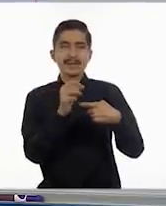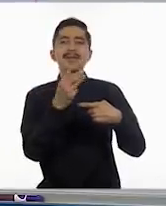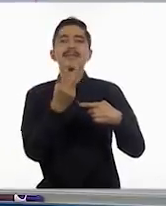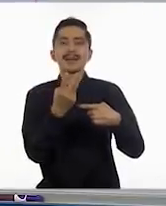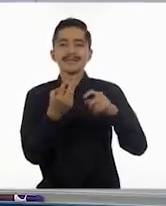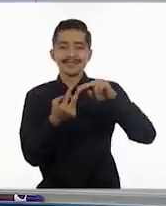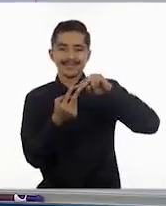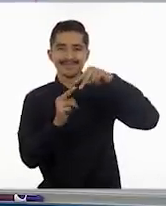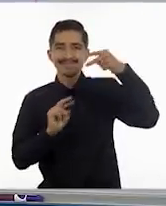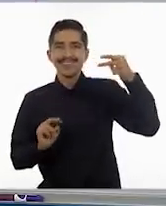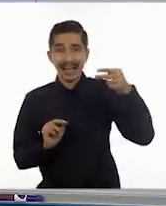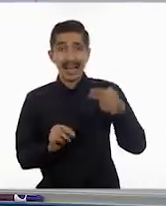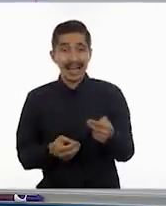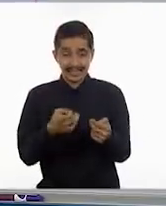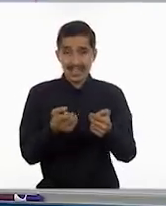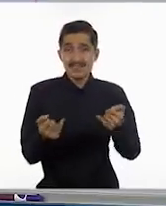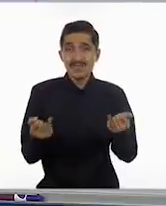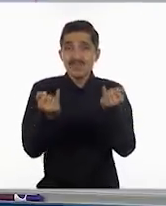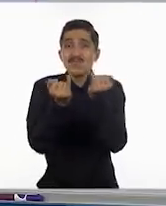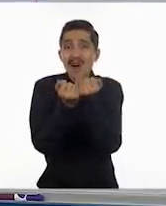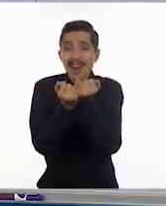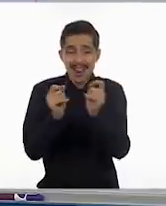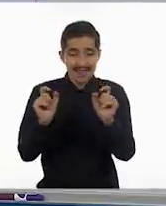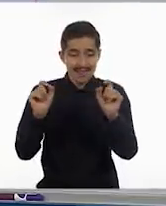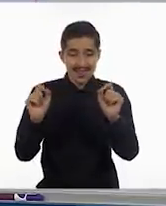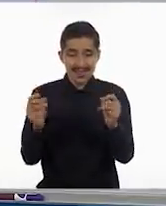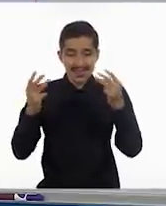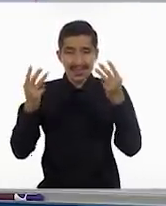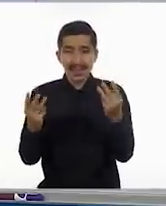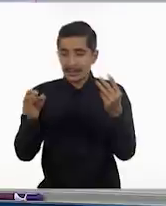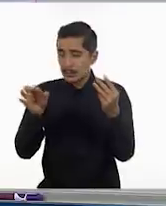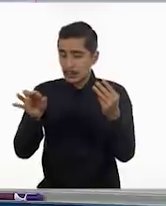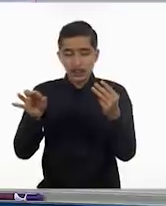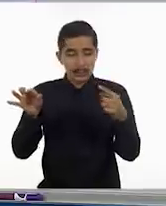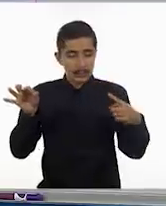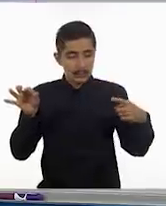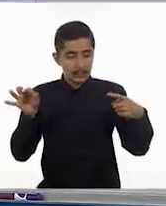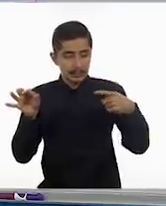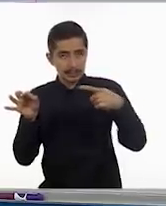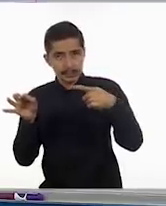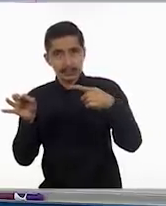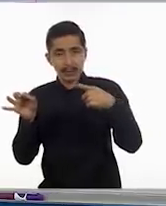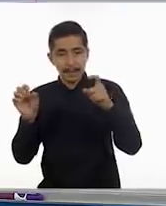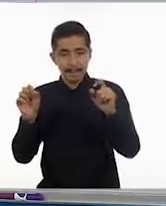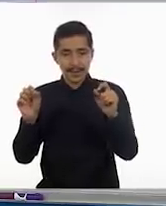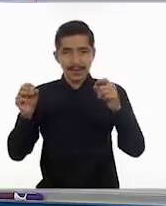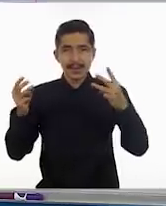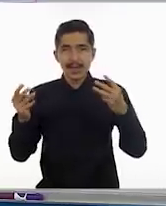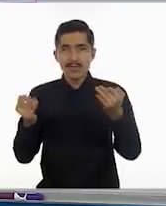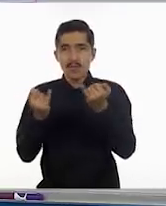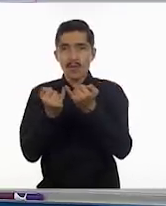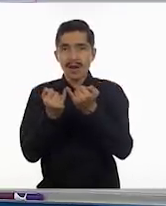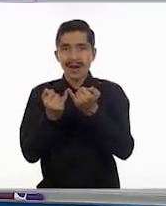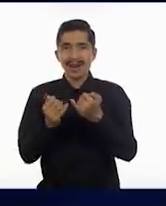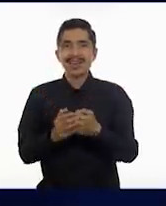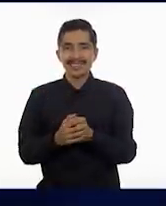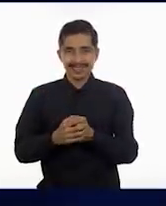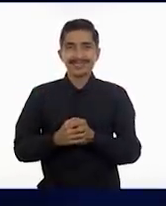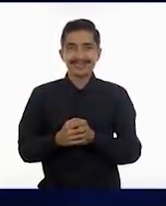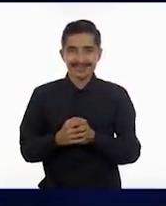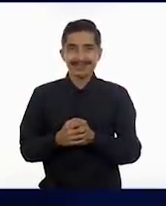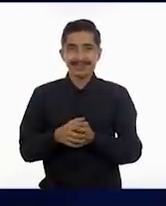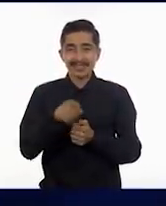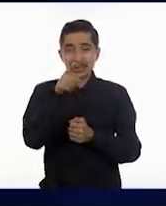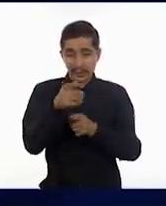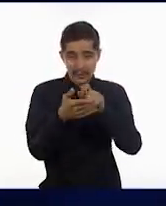si se fijan, en eso sí coinciden tanto los óvulos como los espermatozoides. Así es.